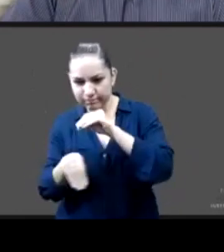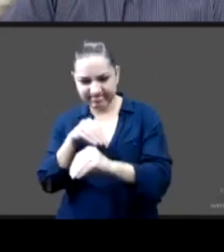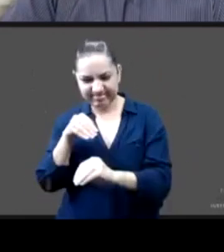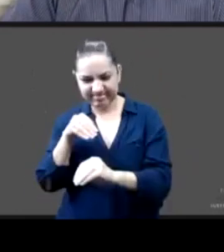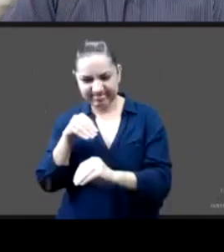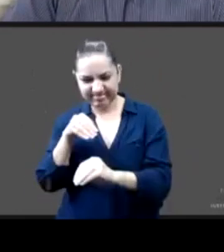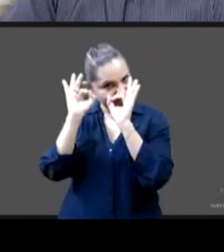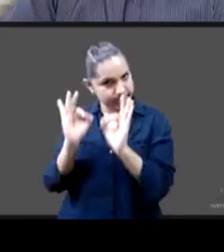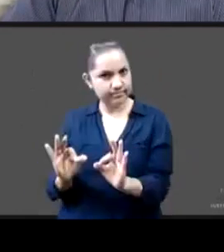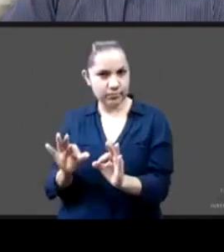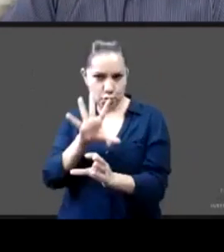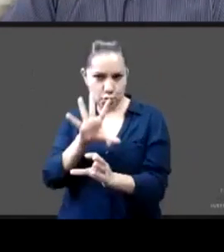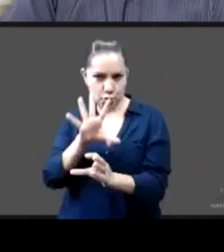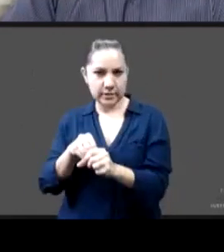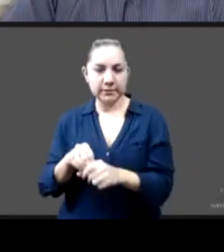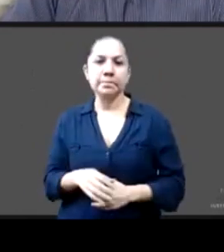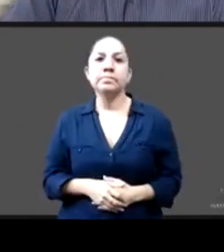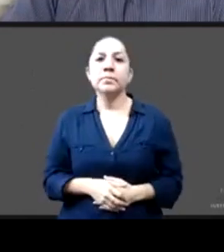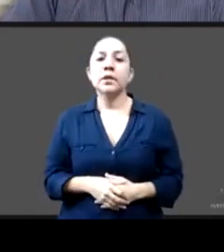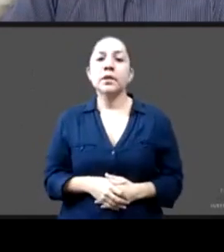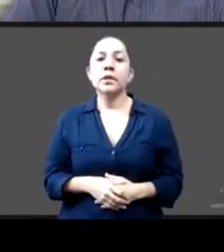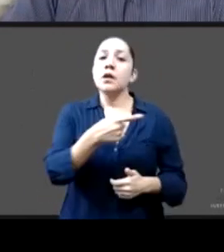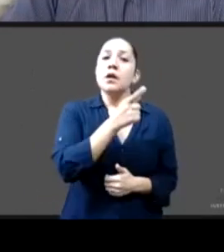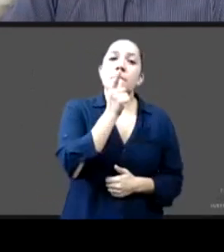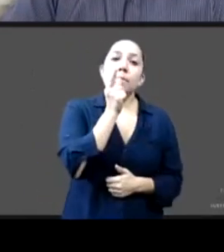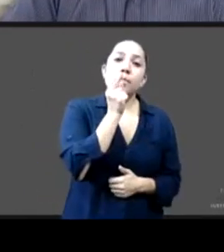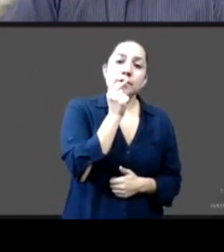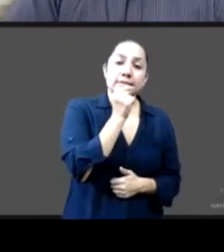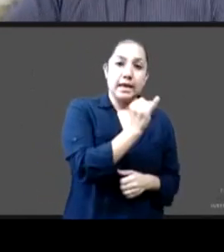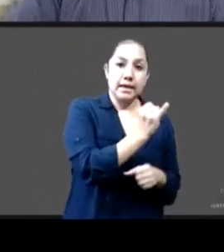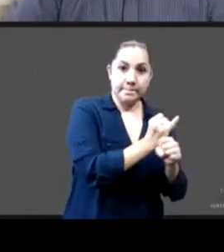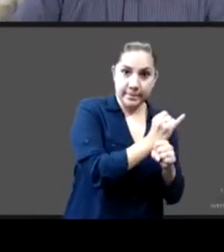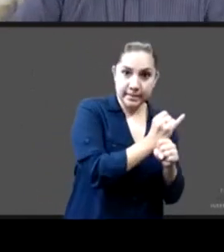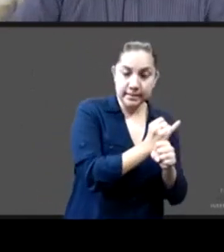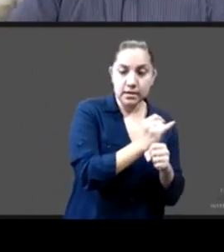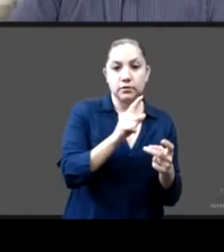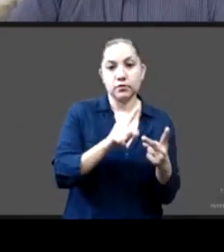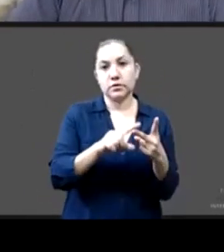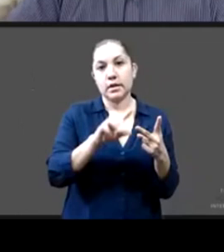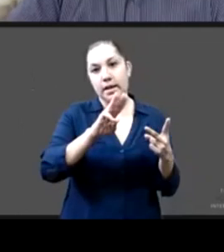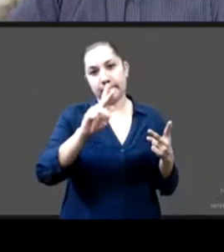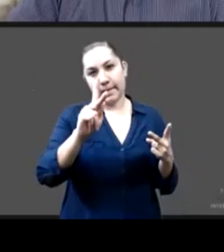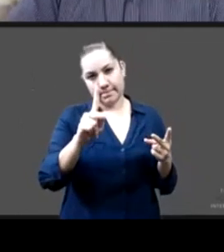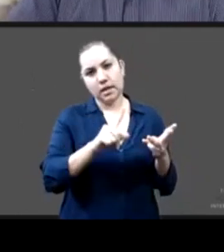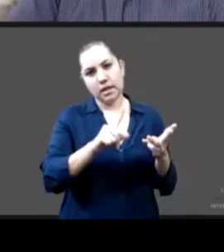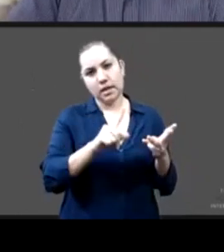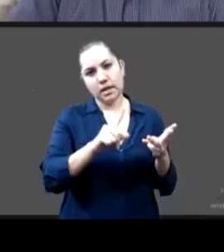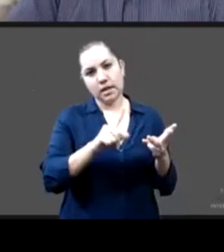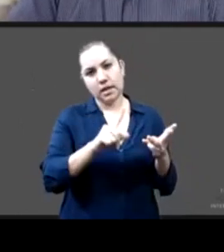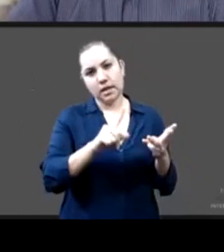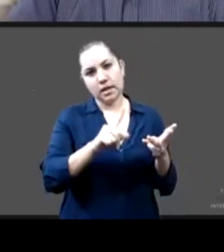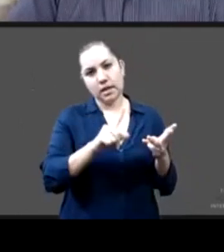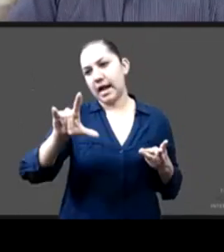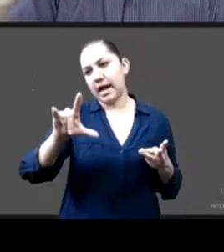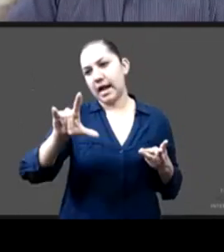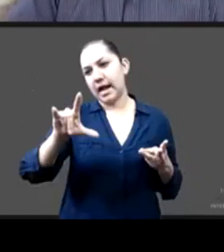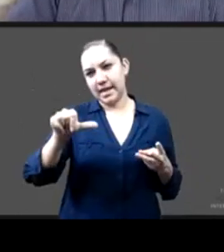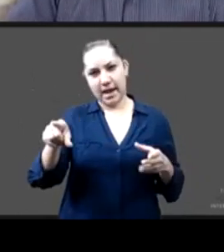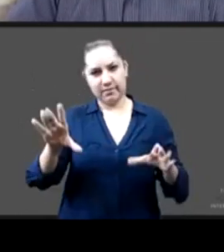es Policía de Investigación, es el Ministerio Público, es esa fiscalía especializada que tenemos, que